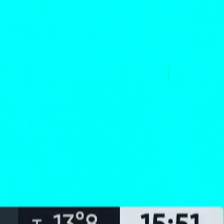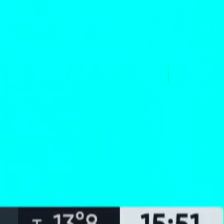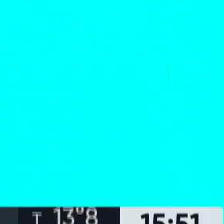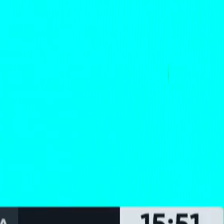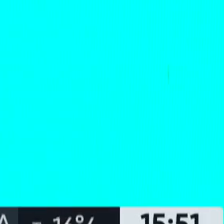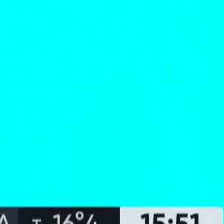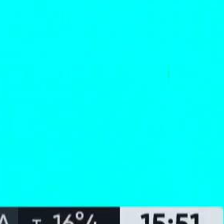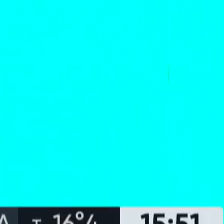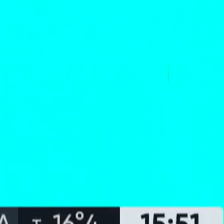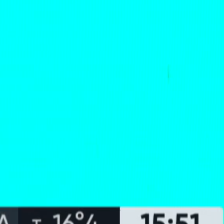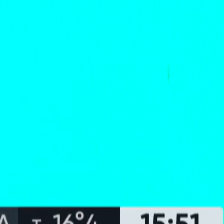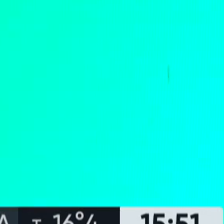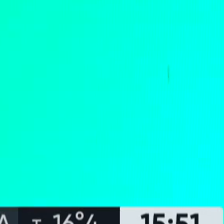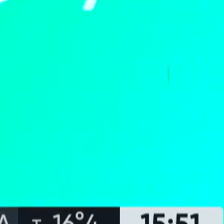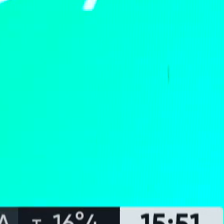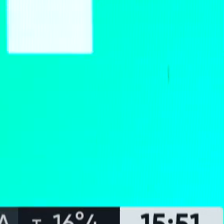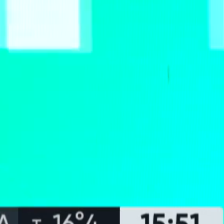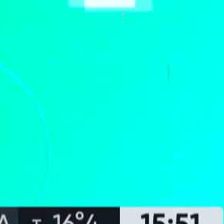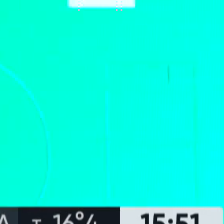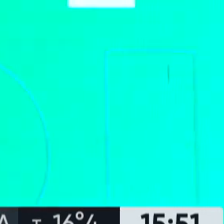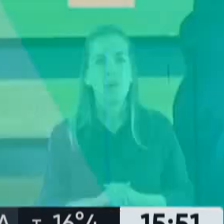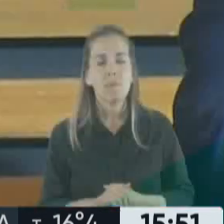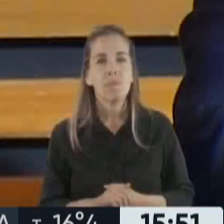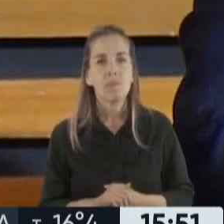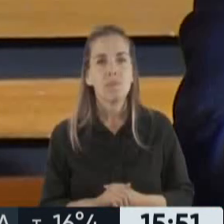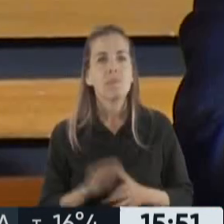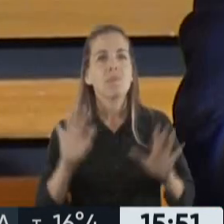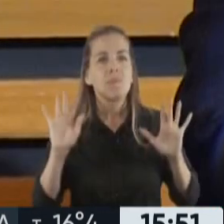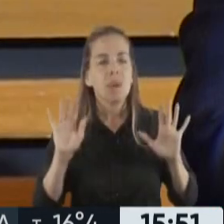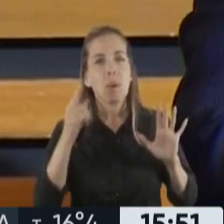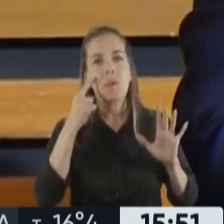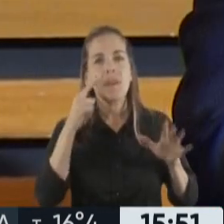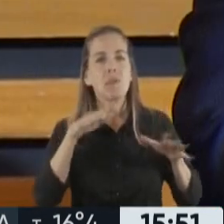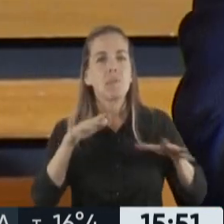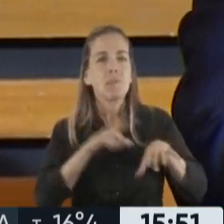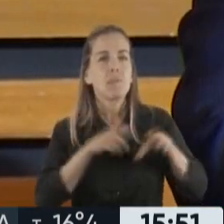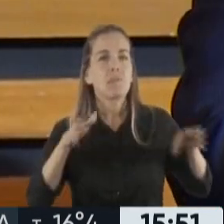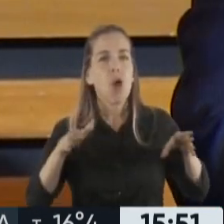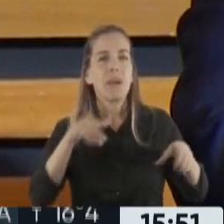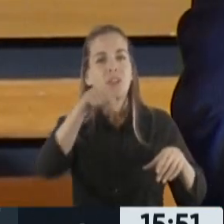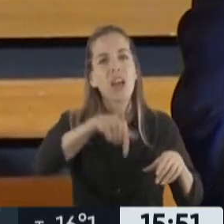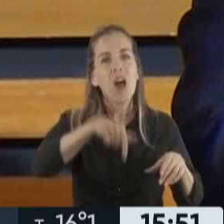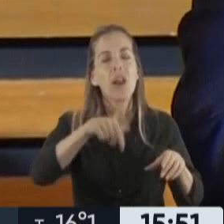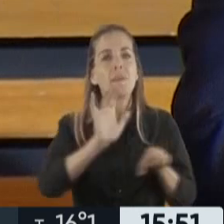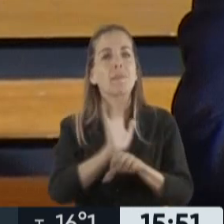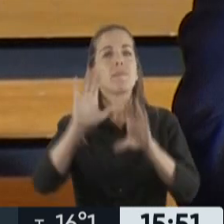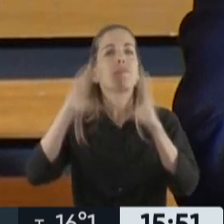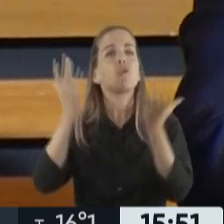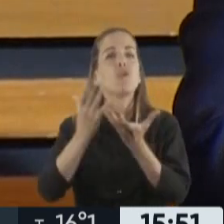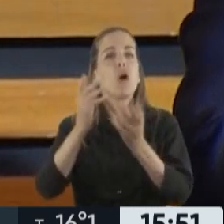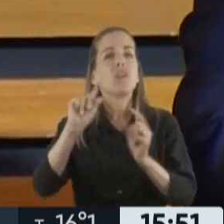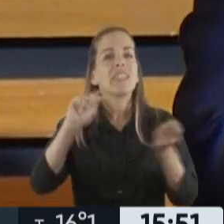En vivo desde el CCK habla el presidente de la Nación. Está ocurriendo un tiempo del mundo donde el mundo ha cambiado y está